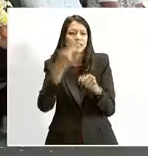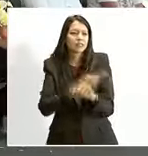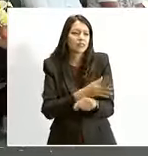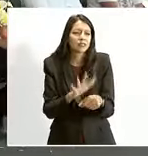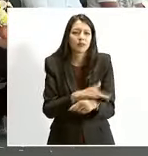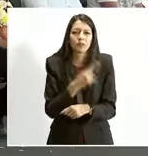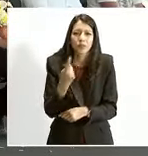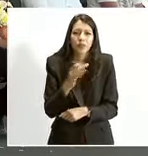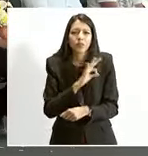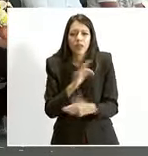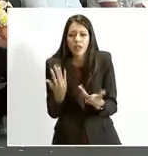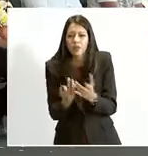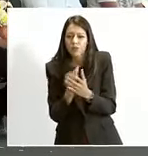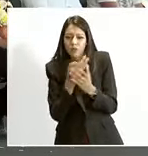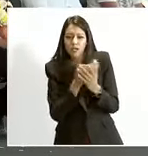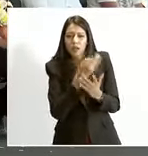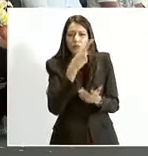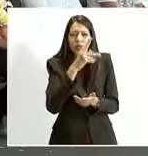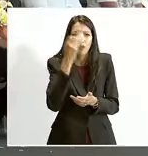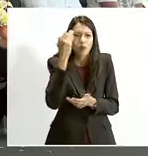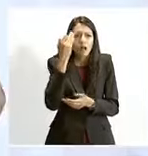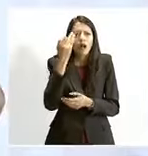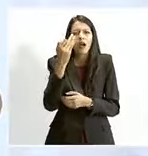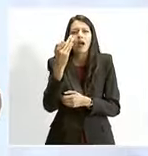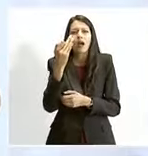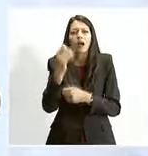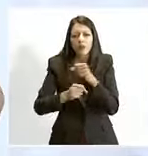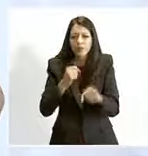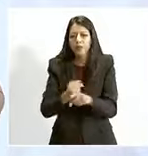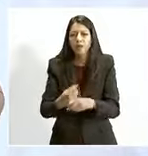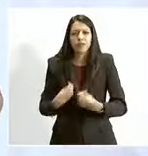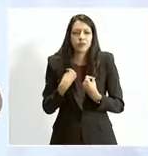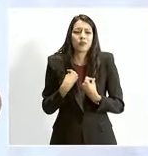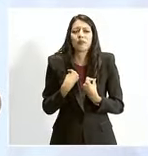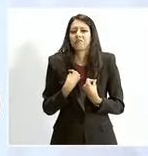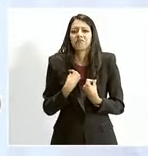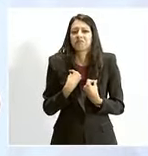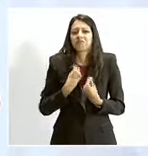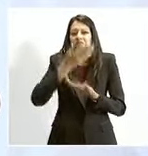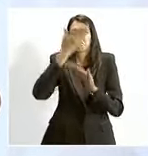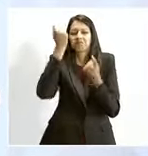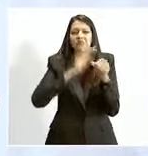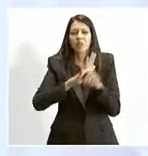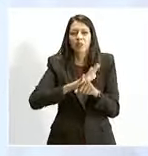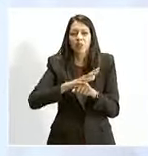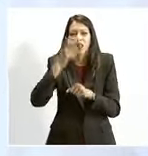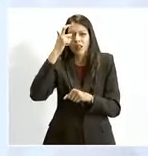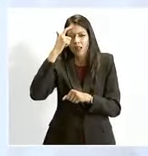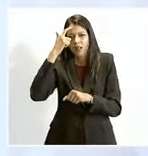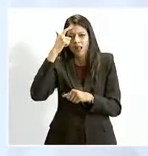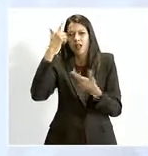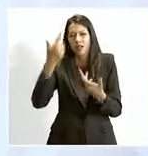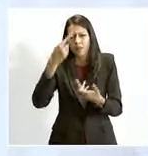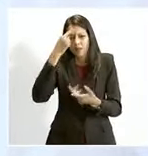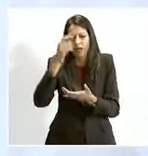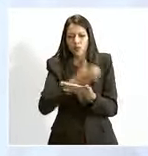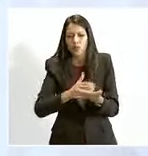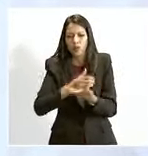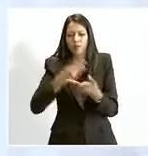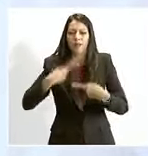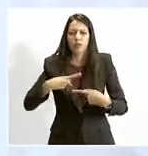producir frutas pero no vamos a durar mucho sino si no tenemos los conocimientos para curar a la gente que se enferma